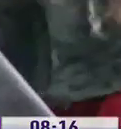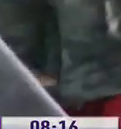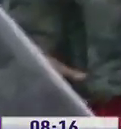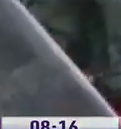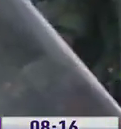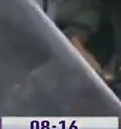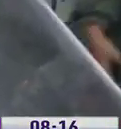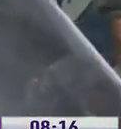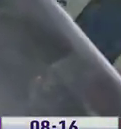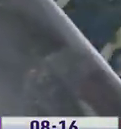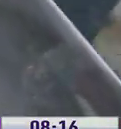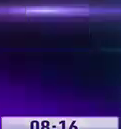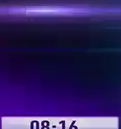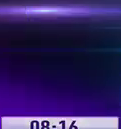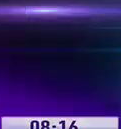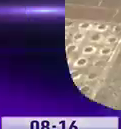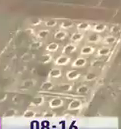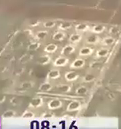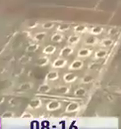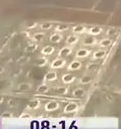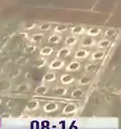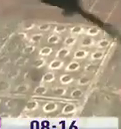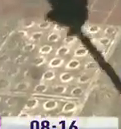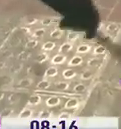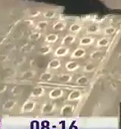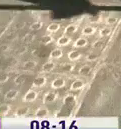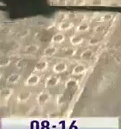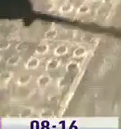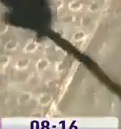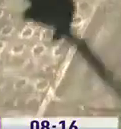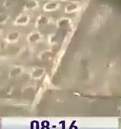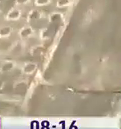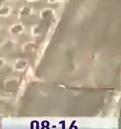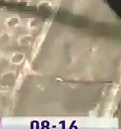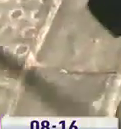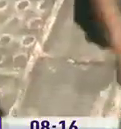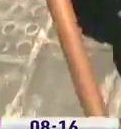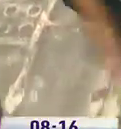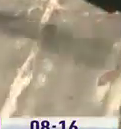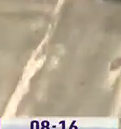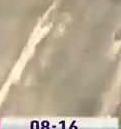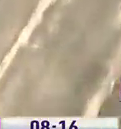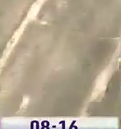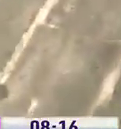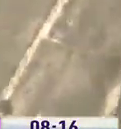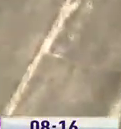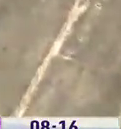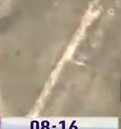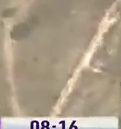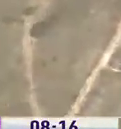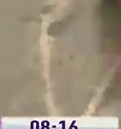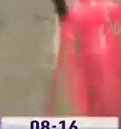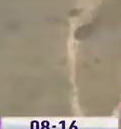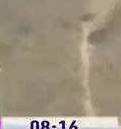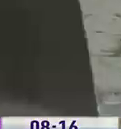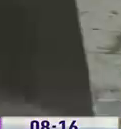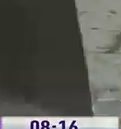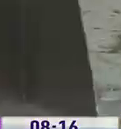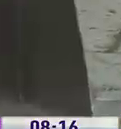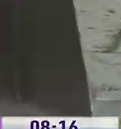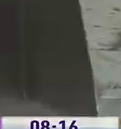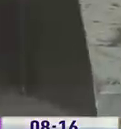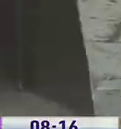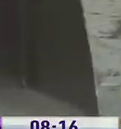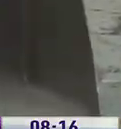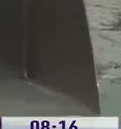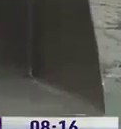contamos. Vamos a contarles también que la empresa metropolitana de Aseo, en conjunto con la empresa privada, realizaron una minga para limpiar la plaza. Qué linda es